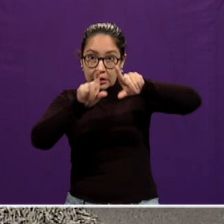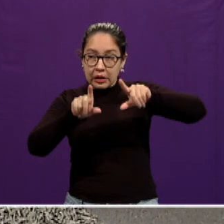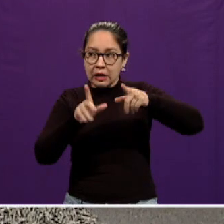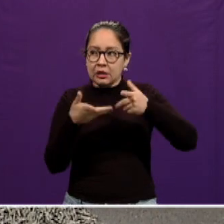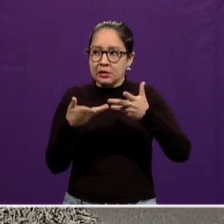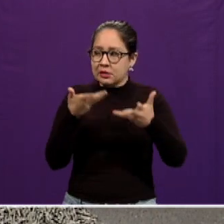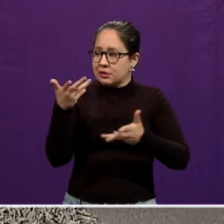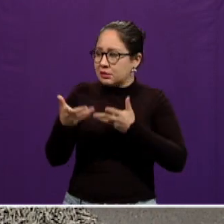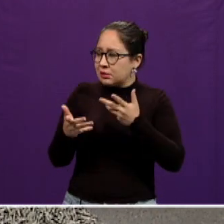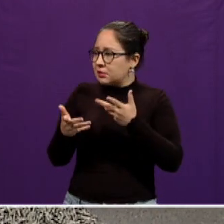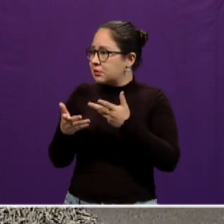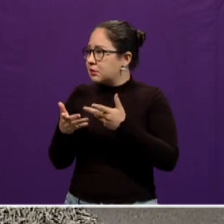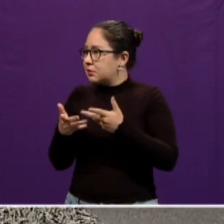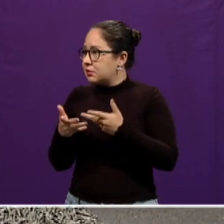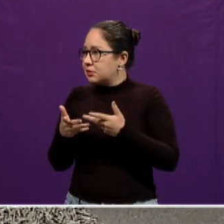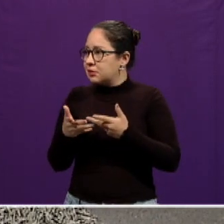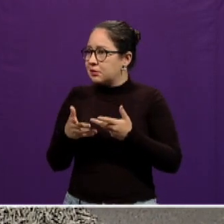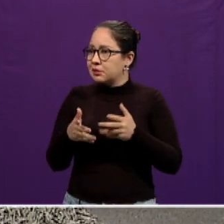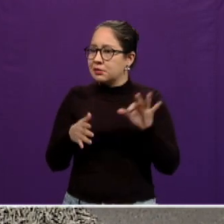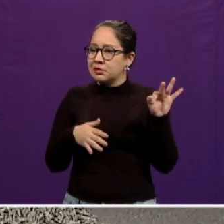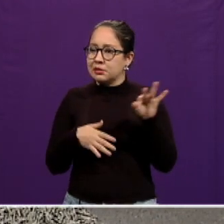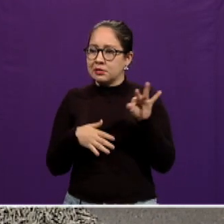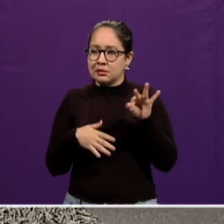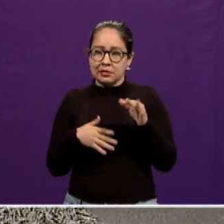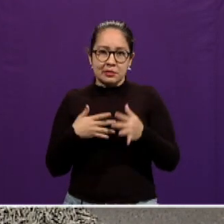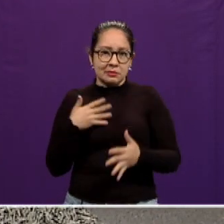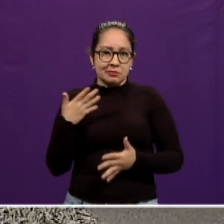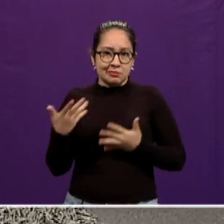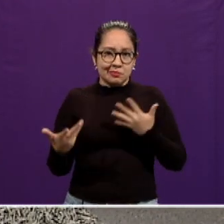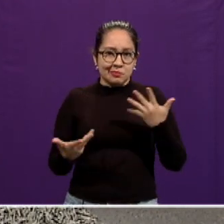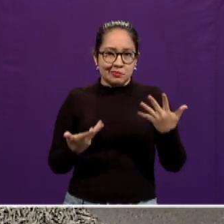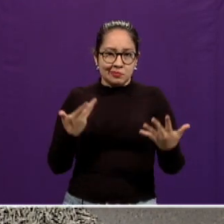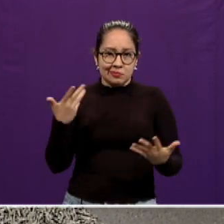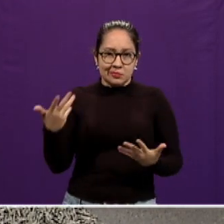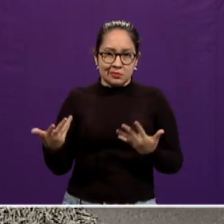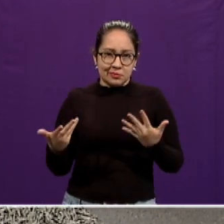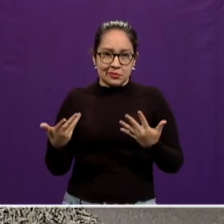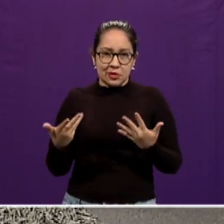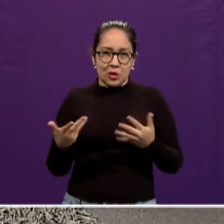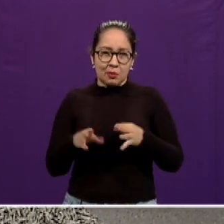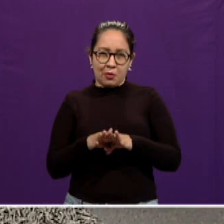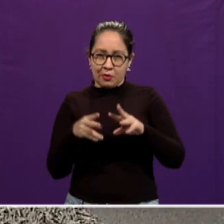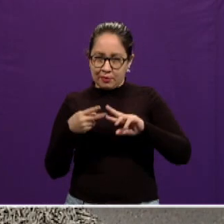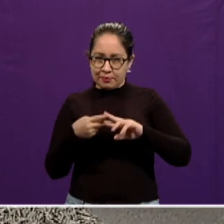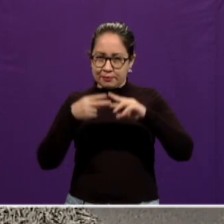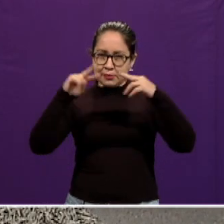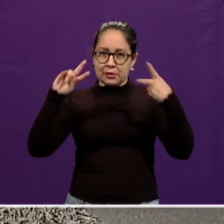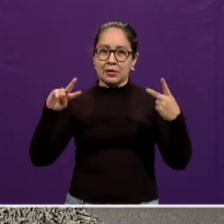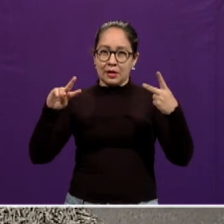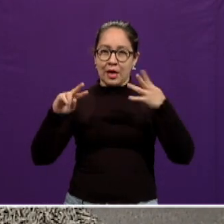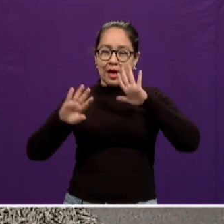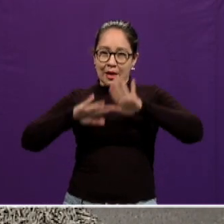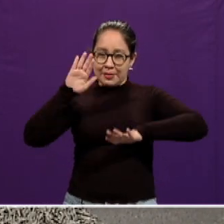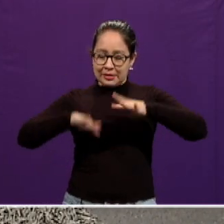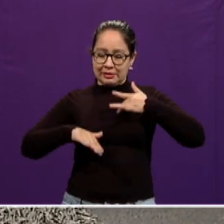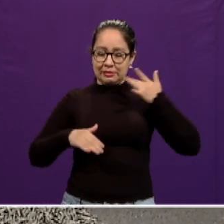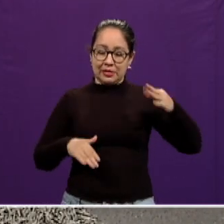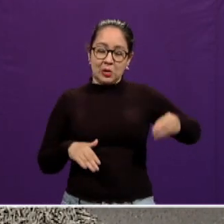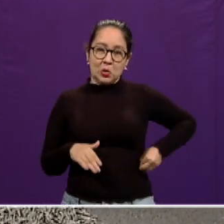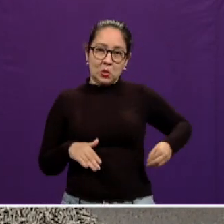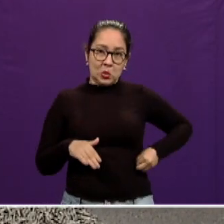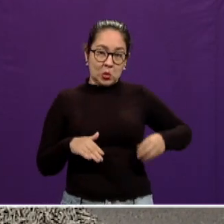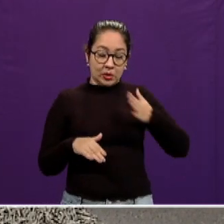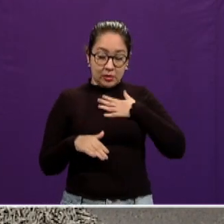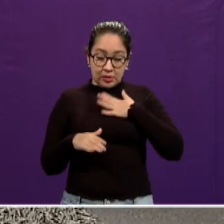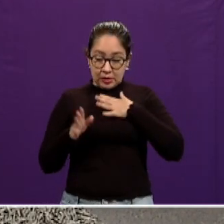Te empiezas con estas ahora ideas limitantes o creencias limitantes, ahora en otro sentido, ¿no? Entonces, sí necesitamos... ¿Viene la culpa ahí también? Muchísima.